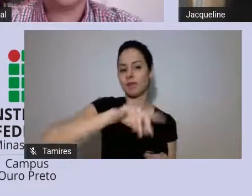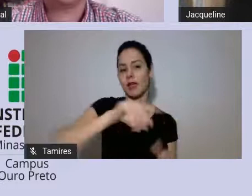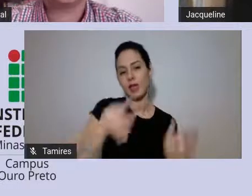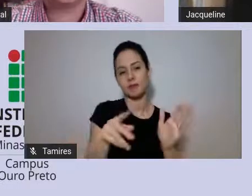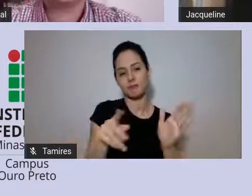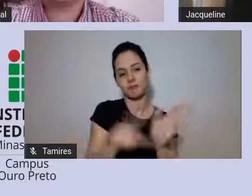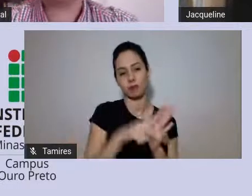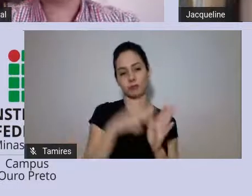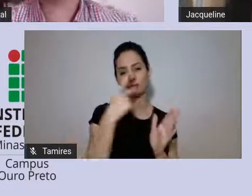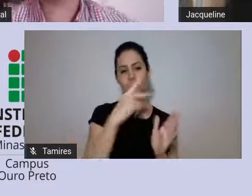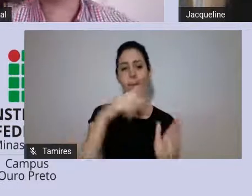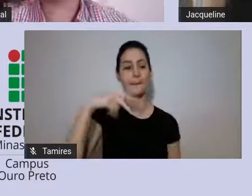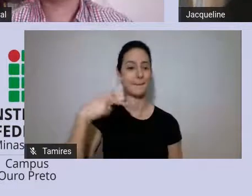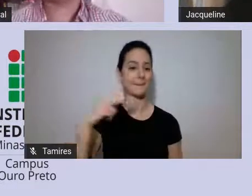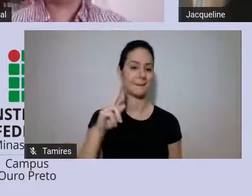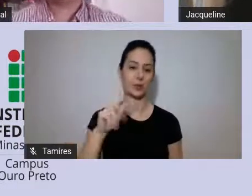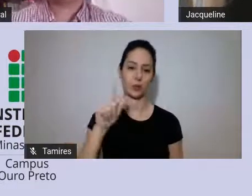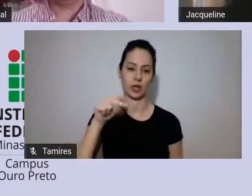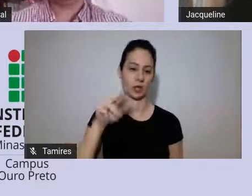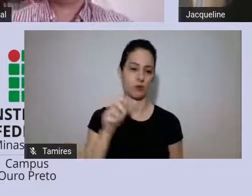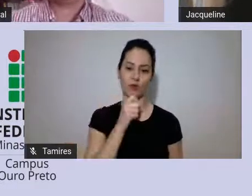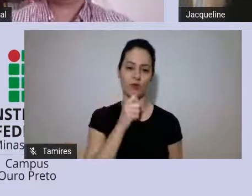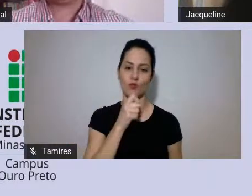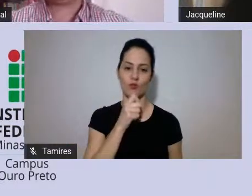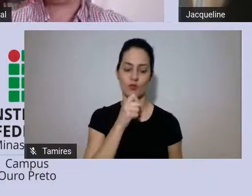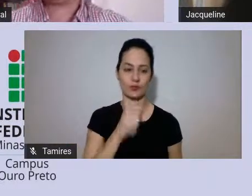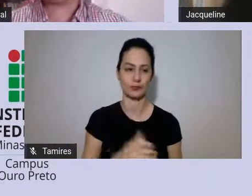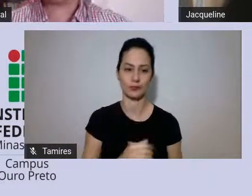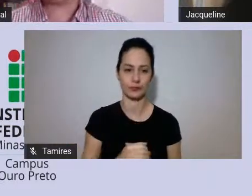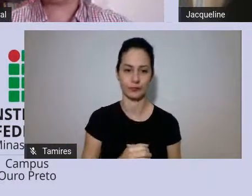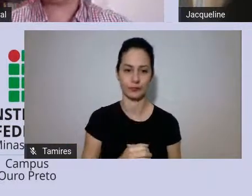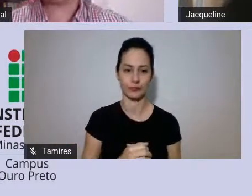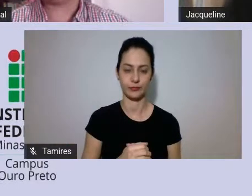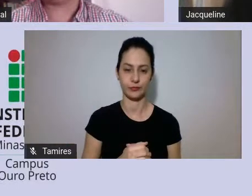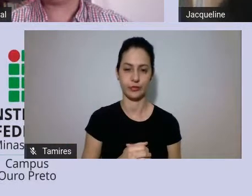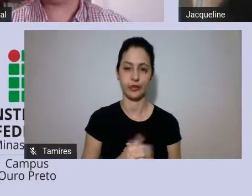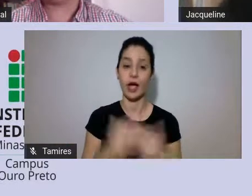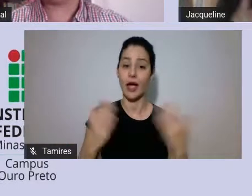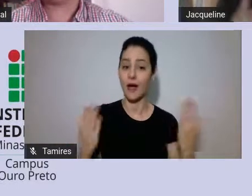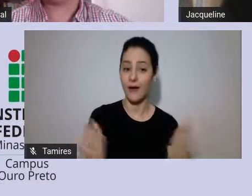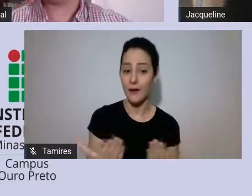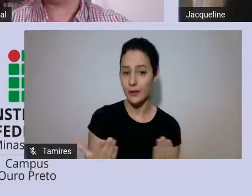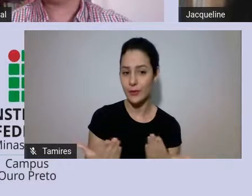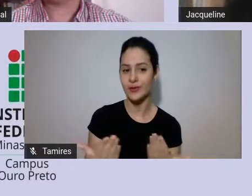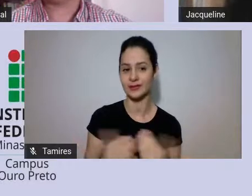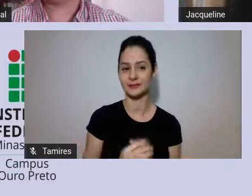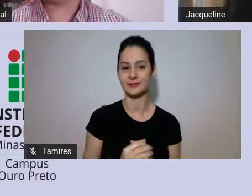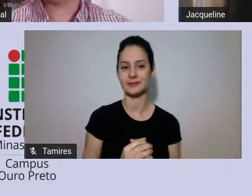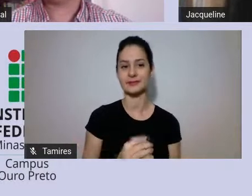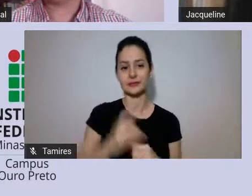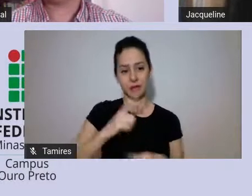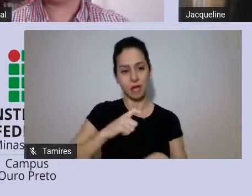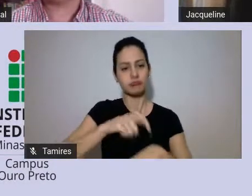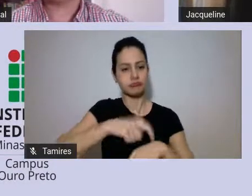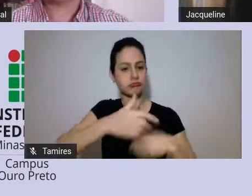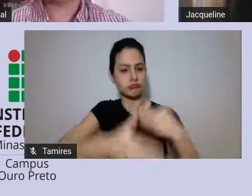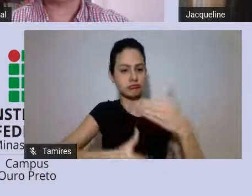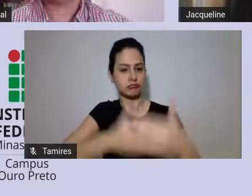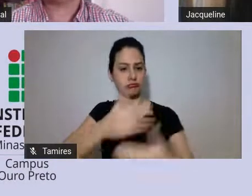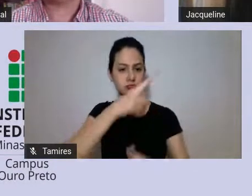el pulque en particular. Ahora, sí hay algo que sí está ocurriendo en México, que es